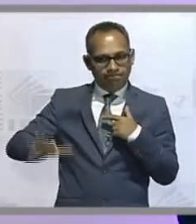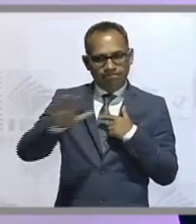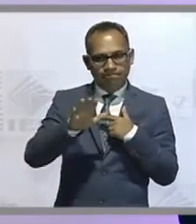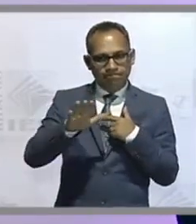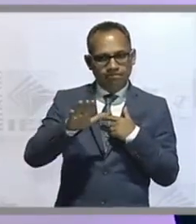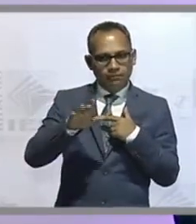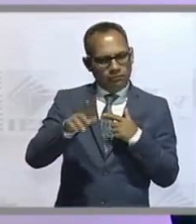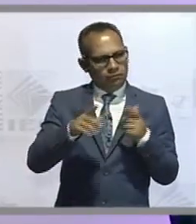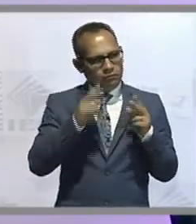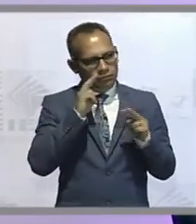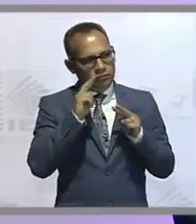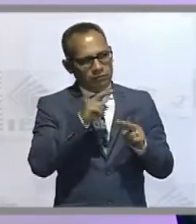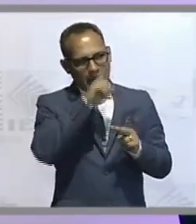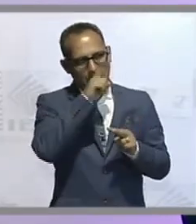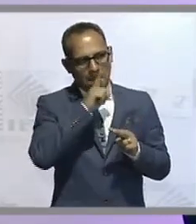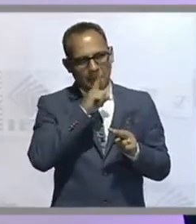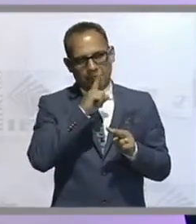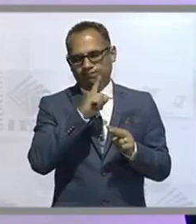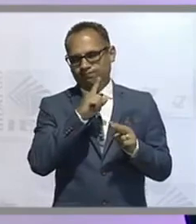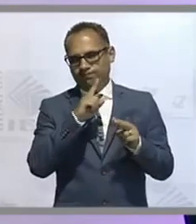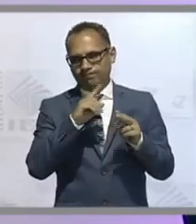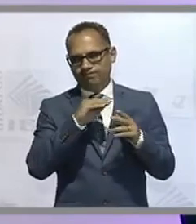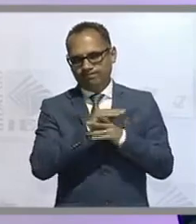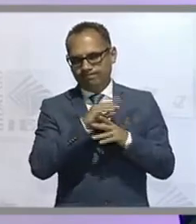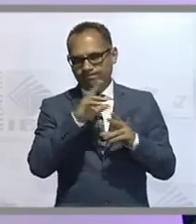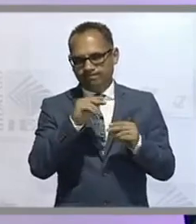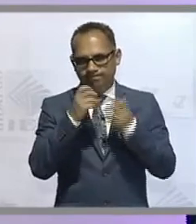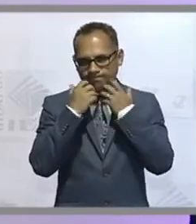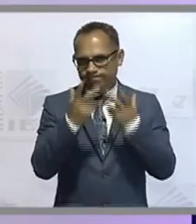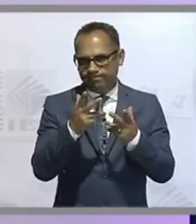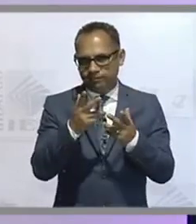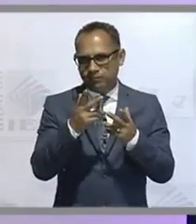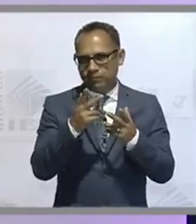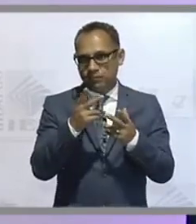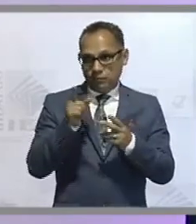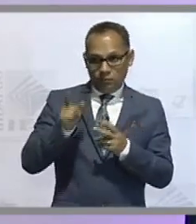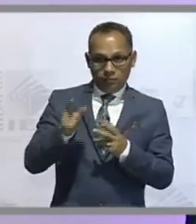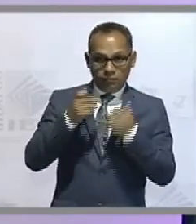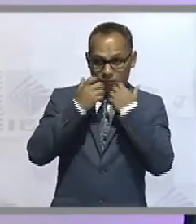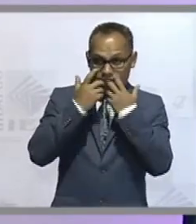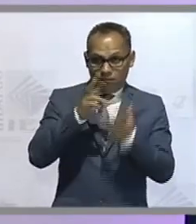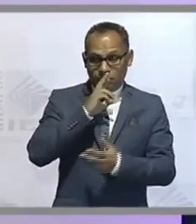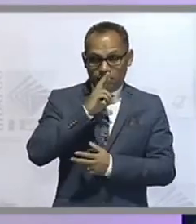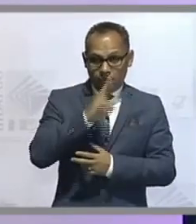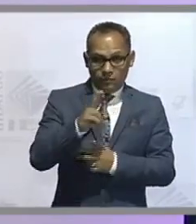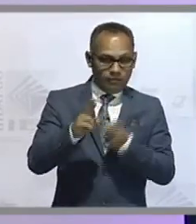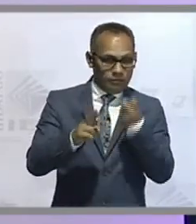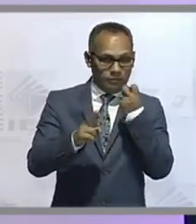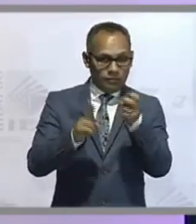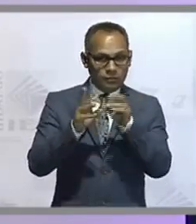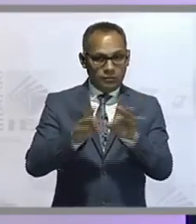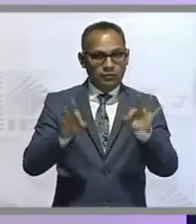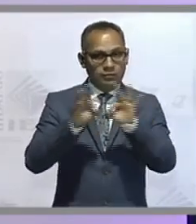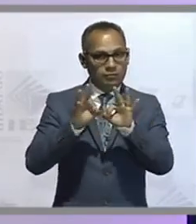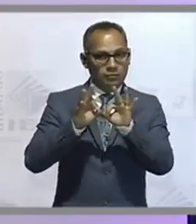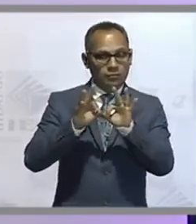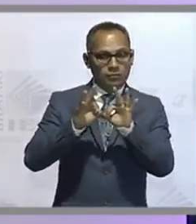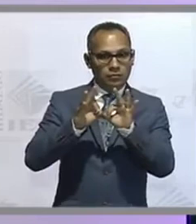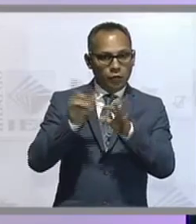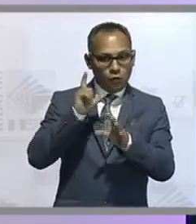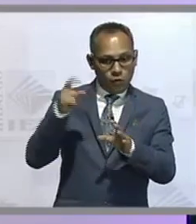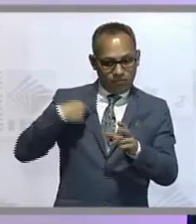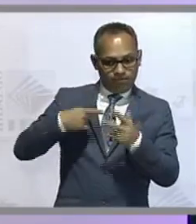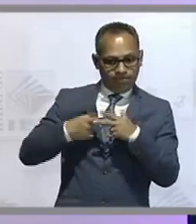mentiras quieres respuesta alguien transitando en esta campaña nos hemos encontrado